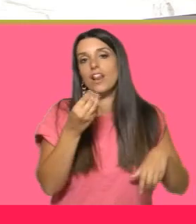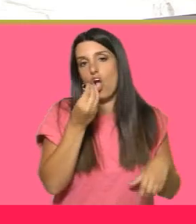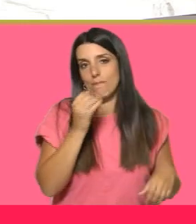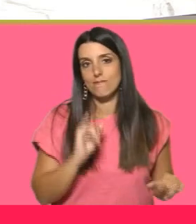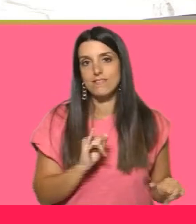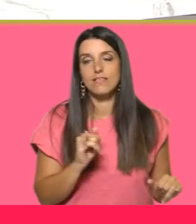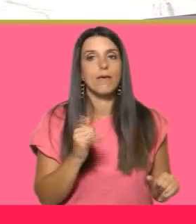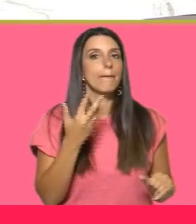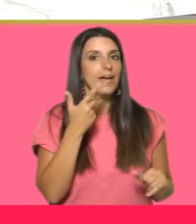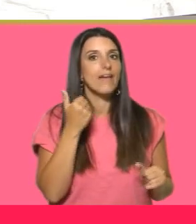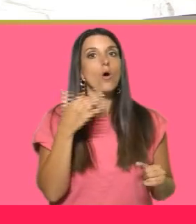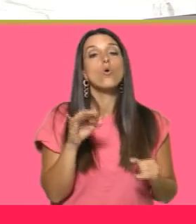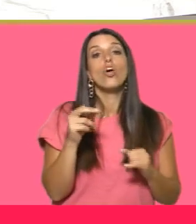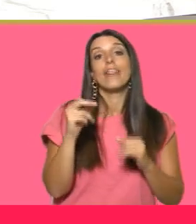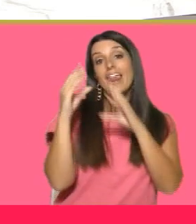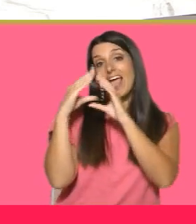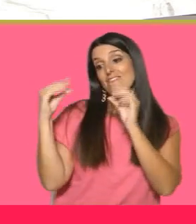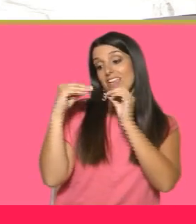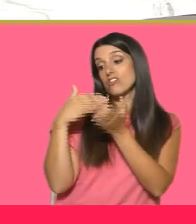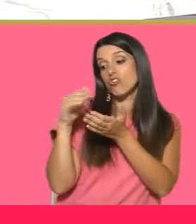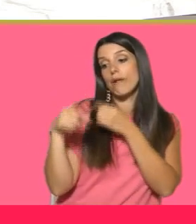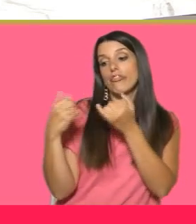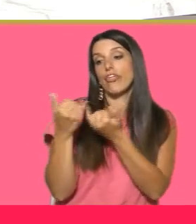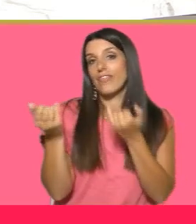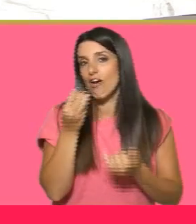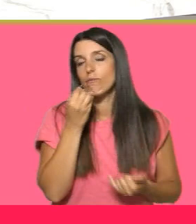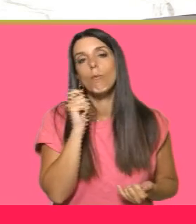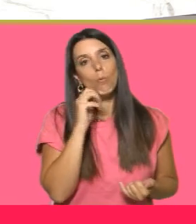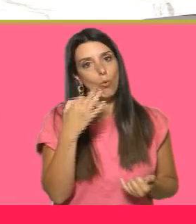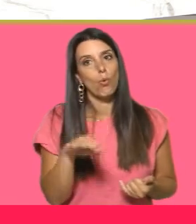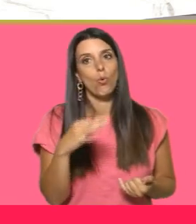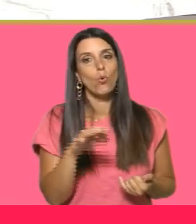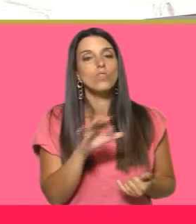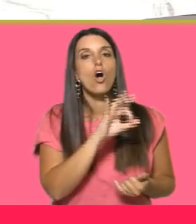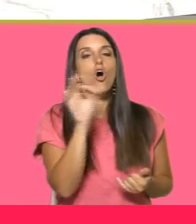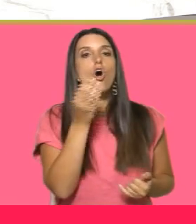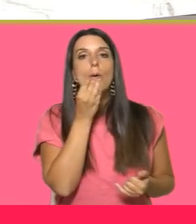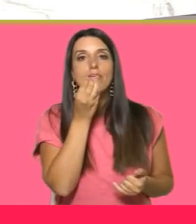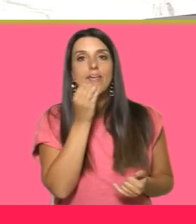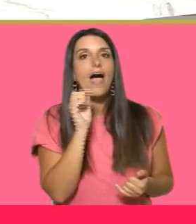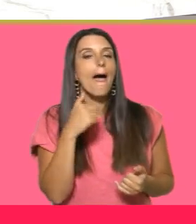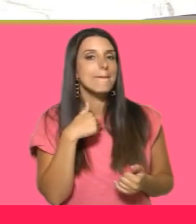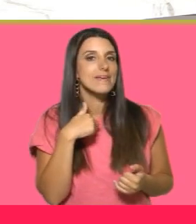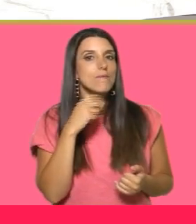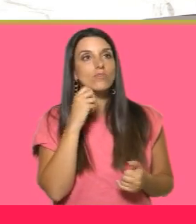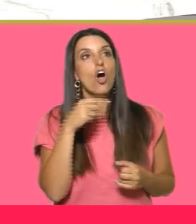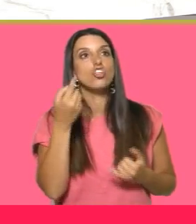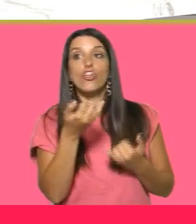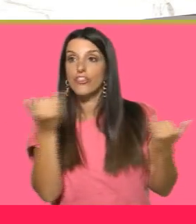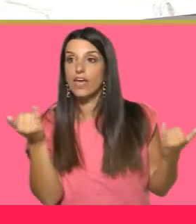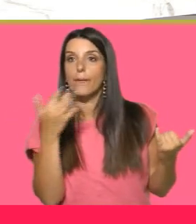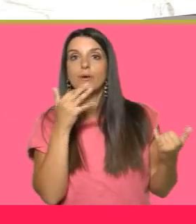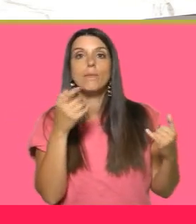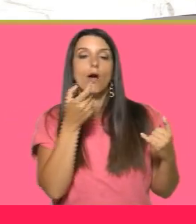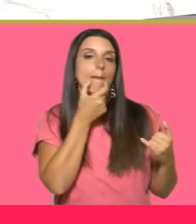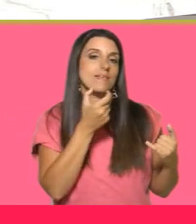que fueron un éxito en la noche anterior, pero que quedó un poquito. Claro. Qué bien. O para la comida. A mí siempre la comida del otro día me gusta. Bueno, por ejemplo, la